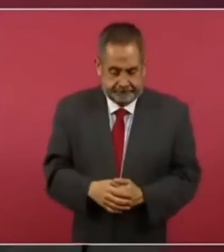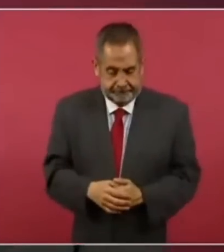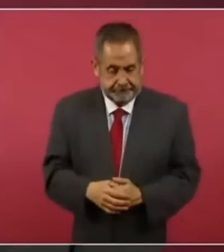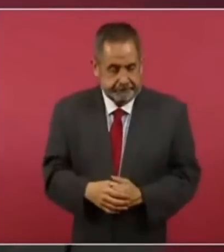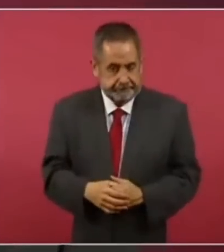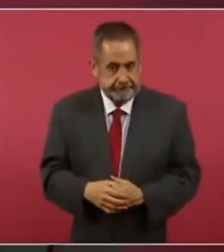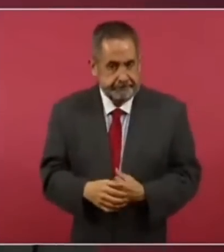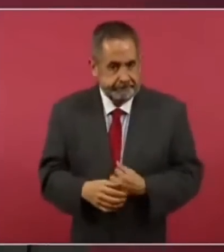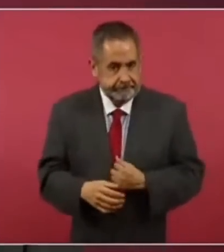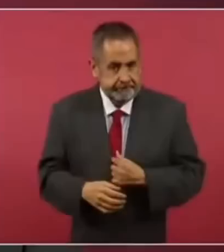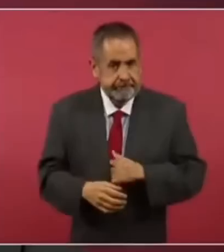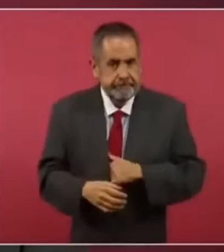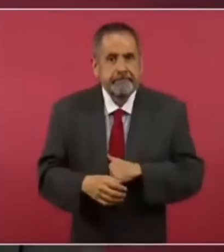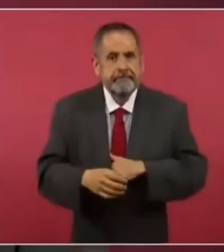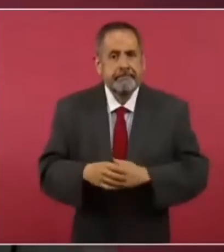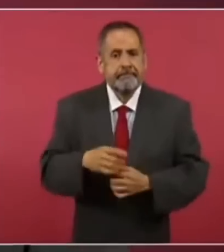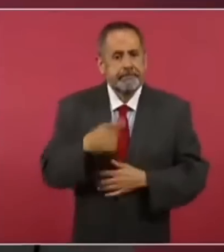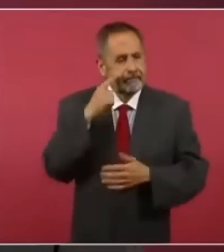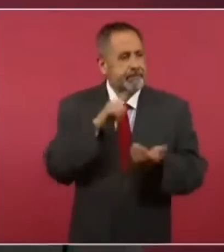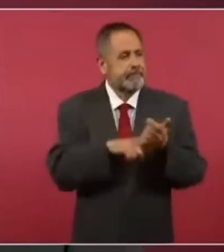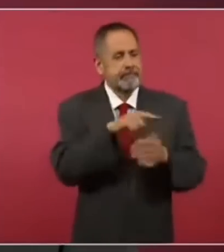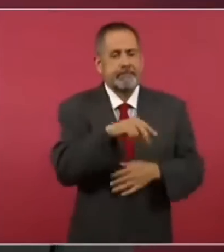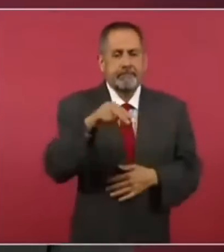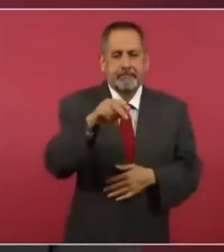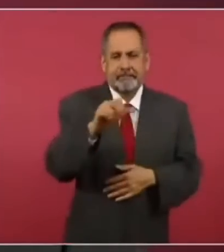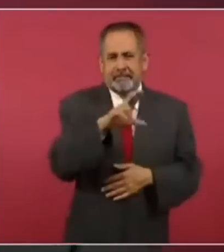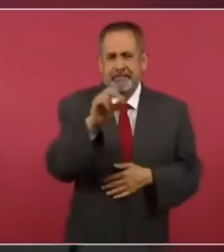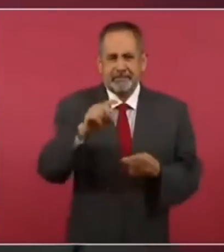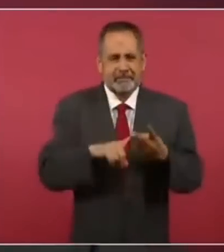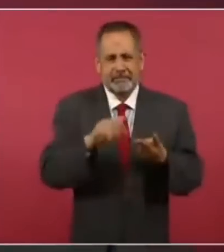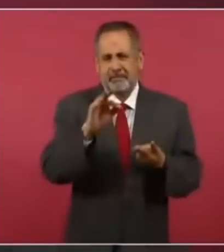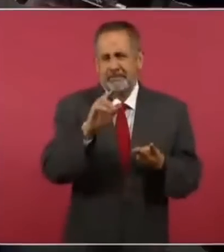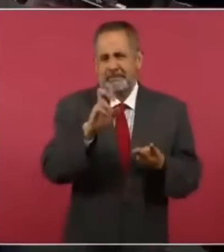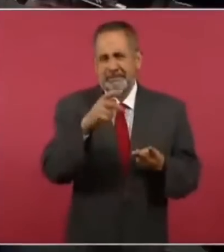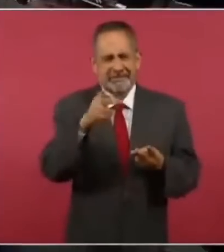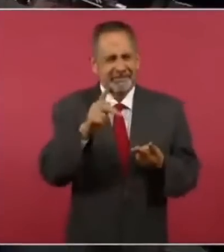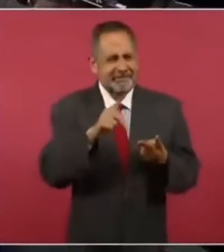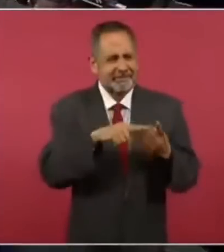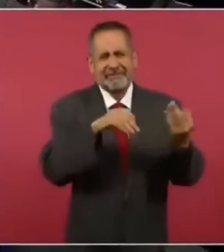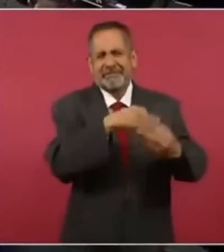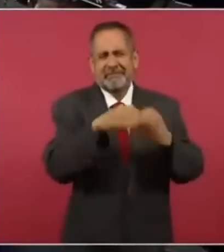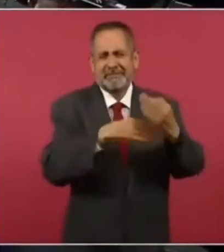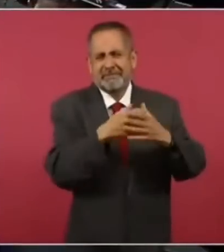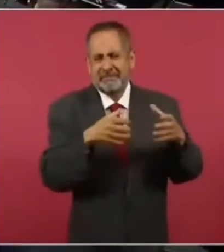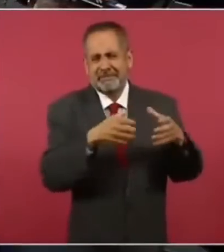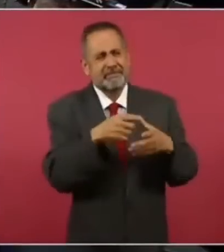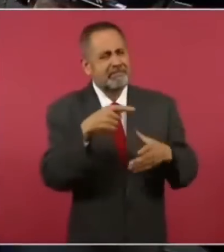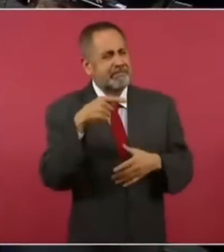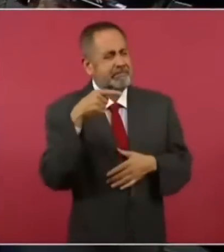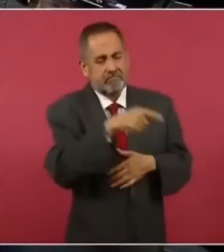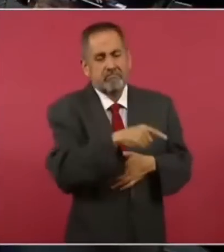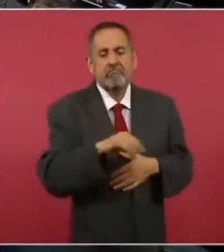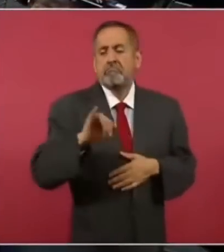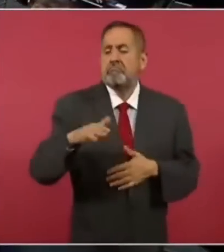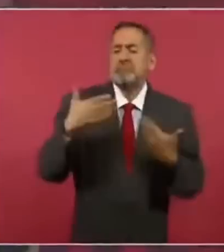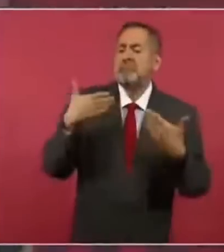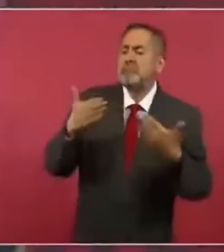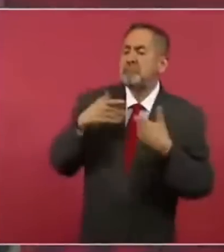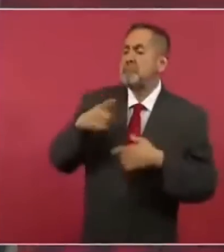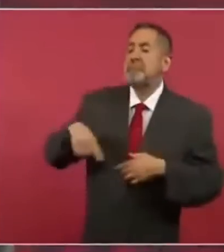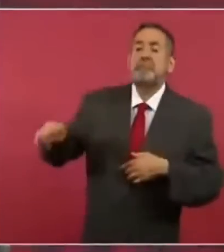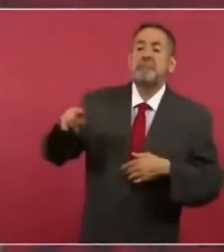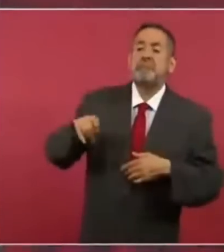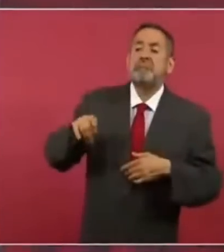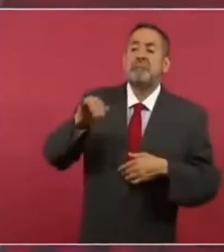Ahí están Narro y Fren, todos esos que fueron los que permitieron la destrucción